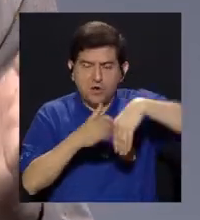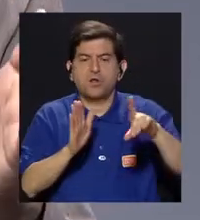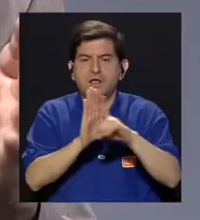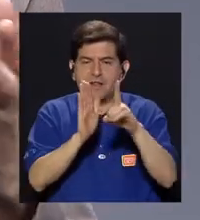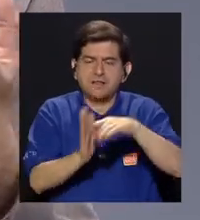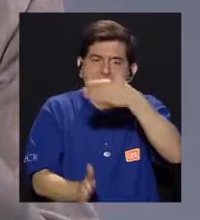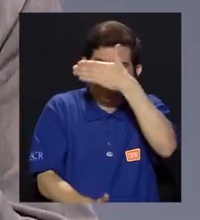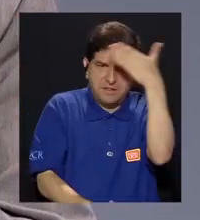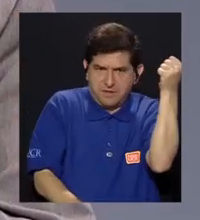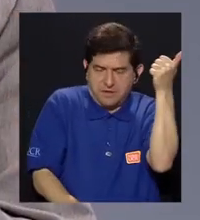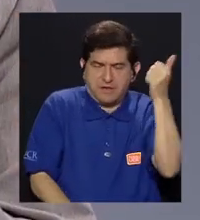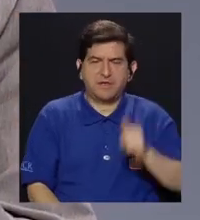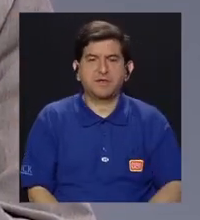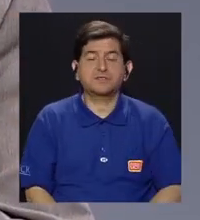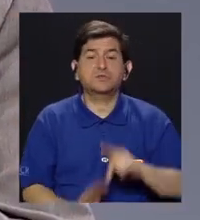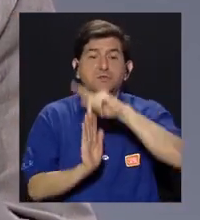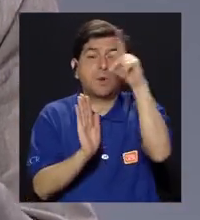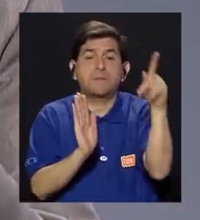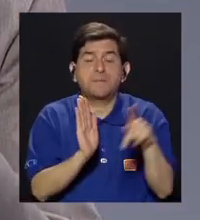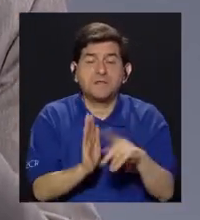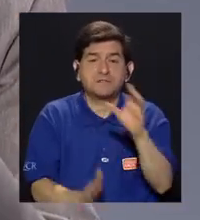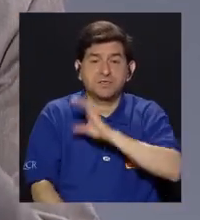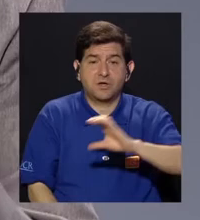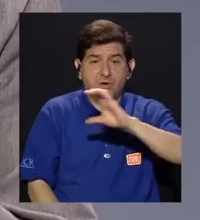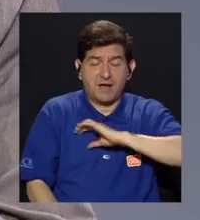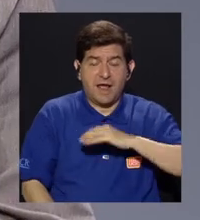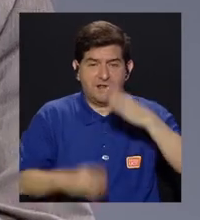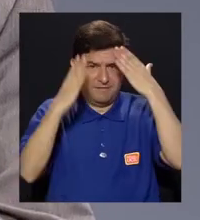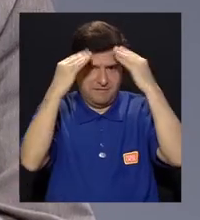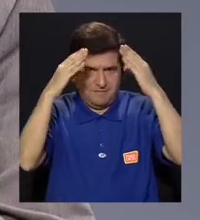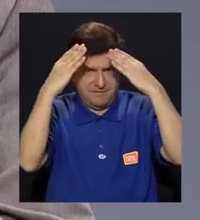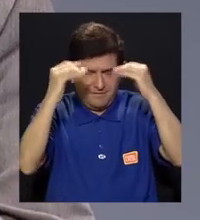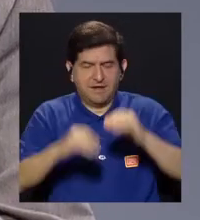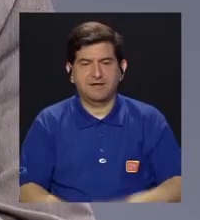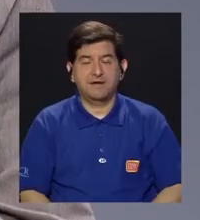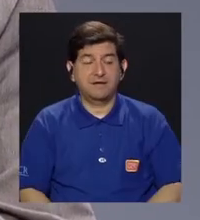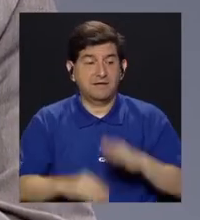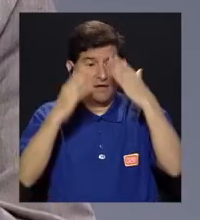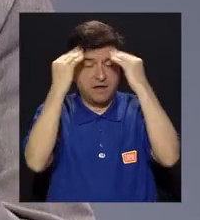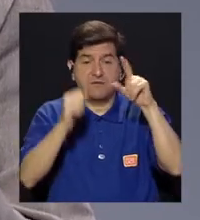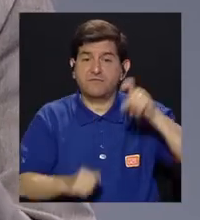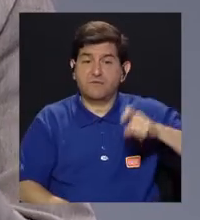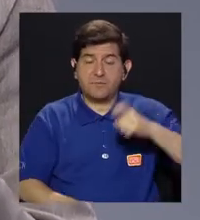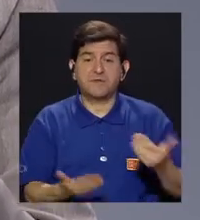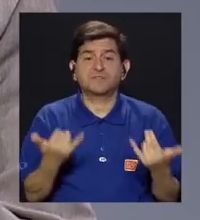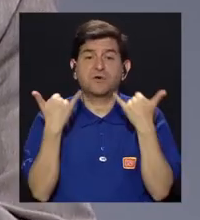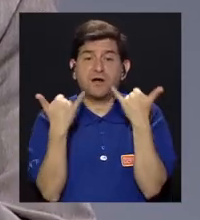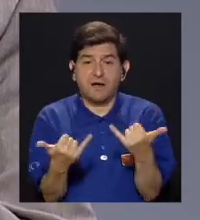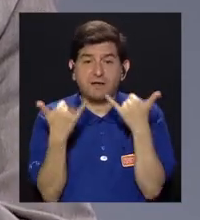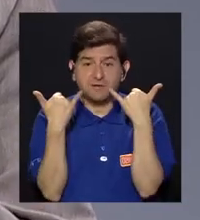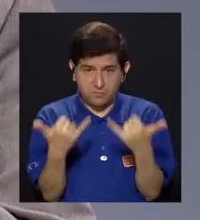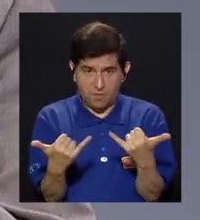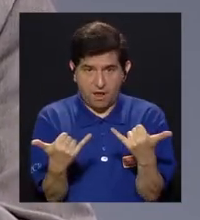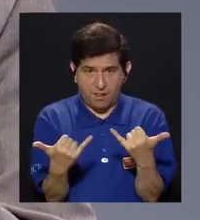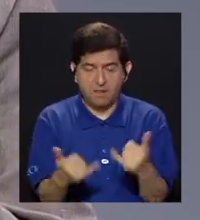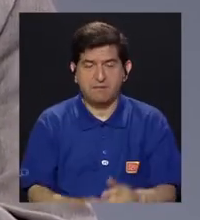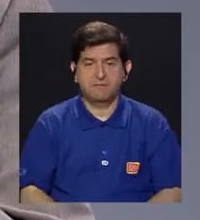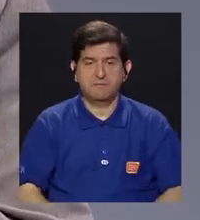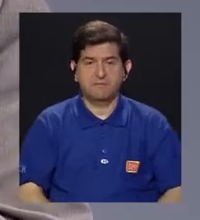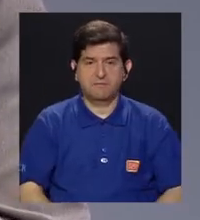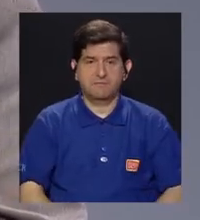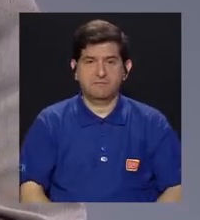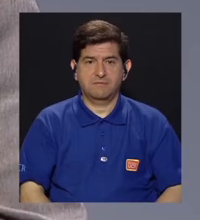incorpora el derecho al olvido bajo el principio de calidad de la información porque la información debe ser actual